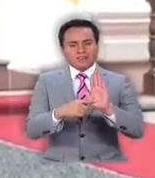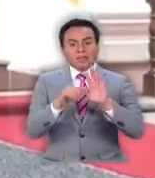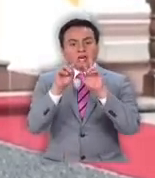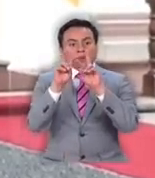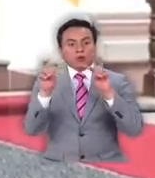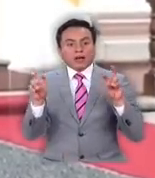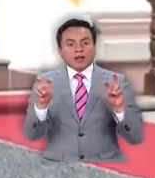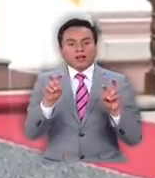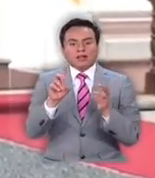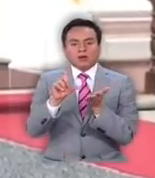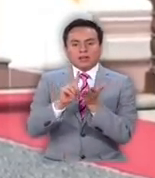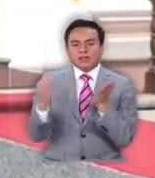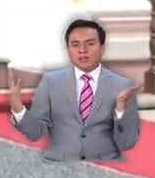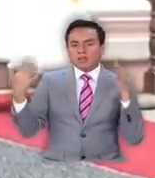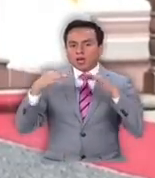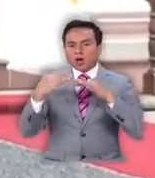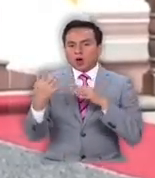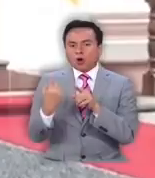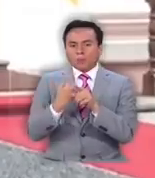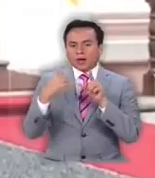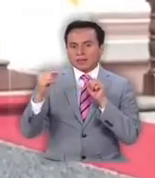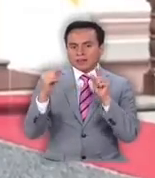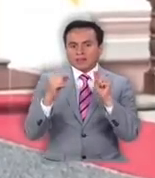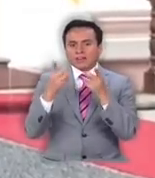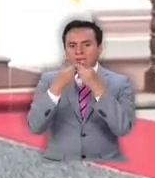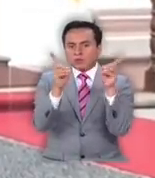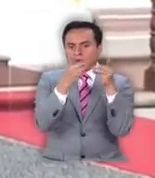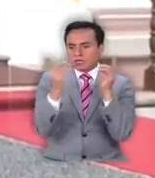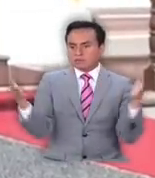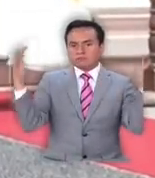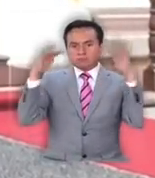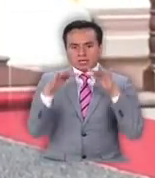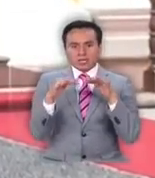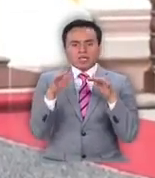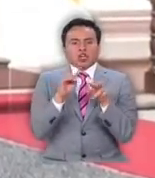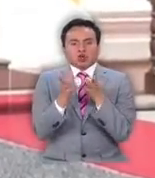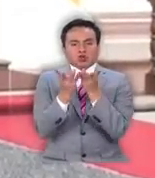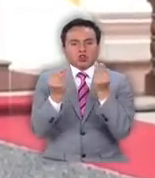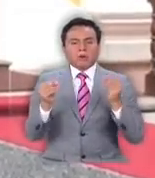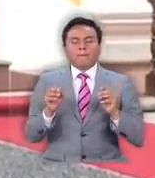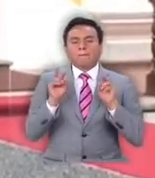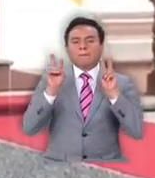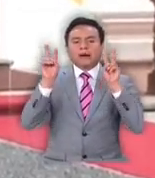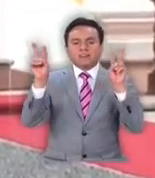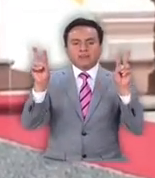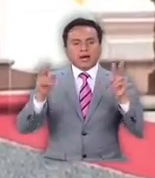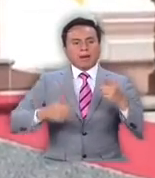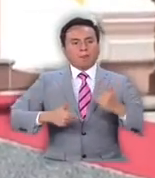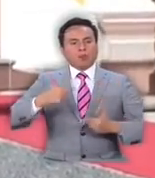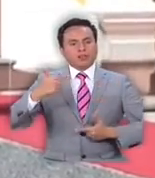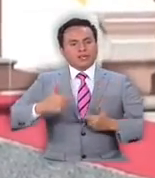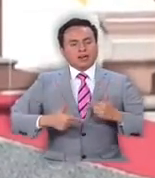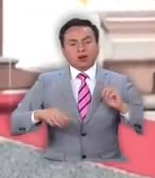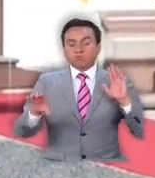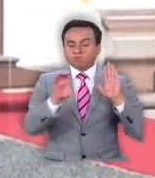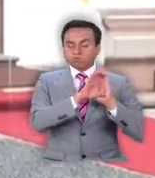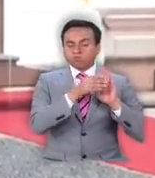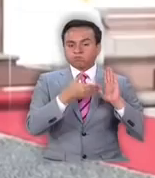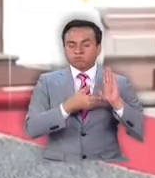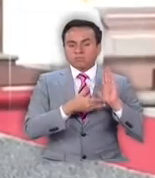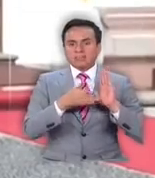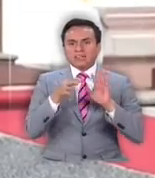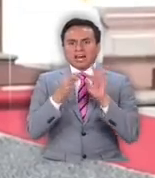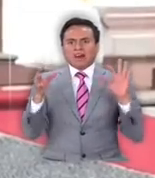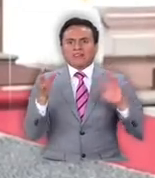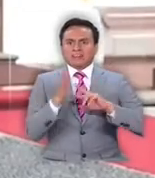explorar espacios de convergencia, donde se encuentren todos los demócratas que quieren una solución pacífica, política, constitucional, para la